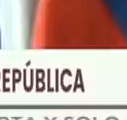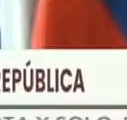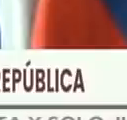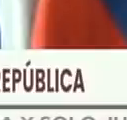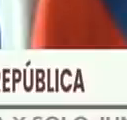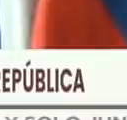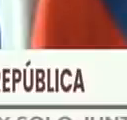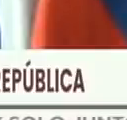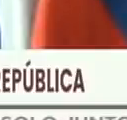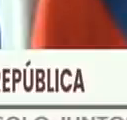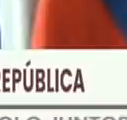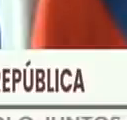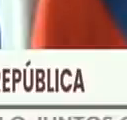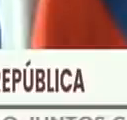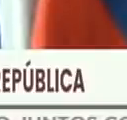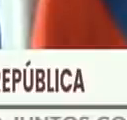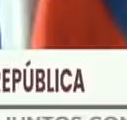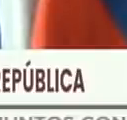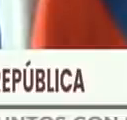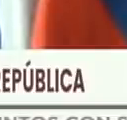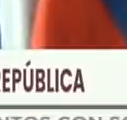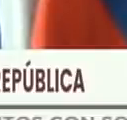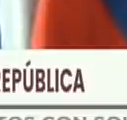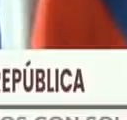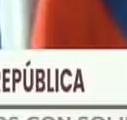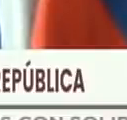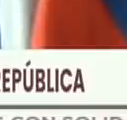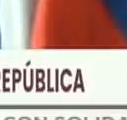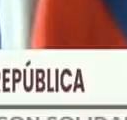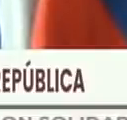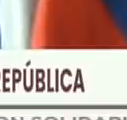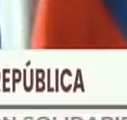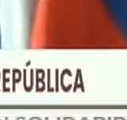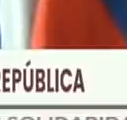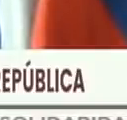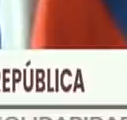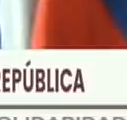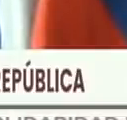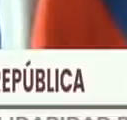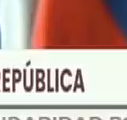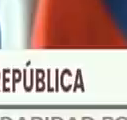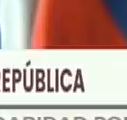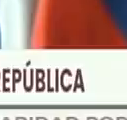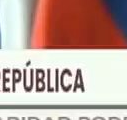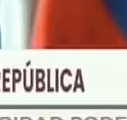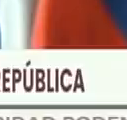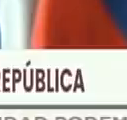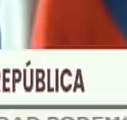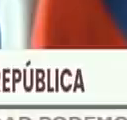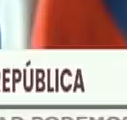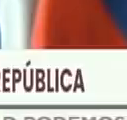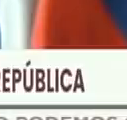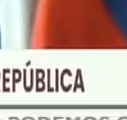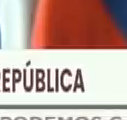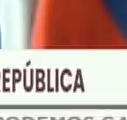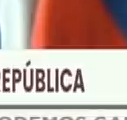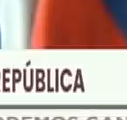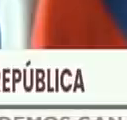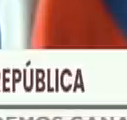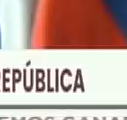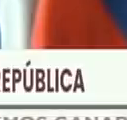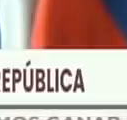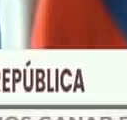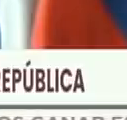leer, explicar un comunicado que el Ministerio Público en nombre del Estado venezolano